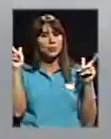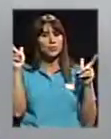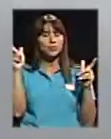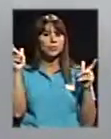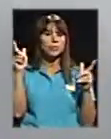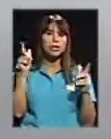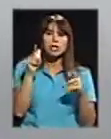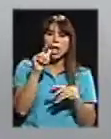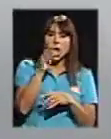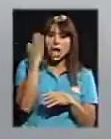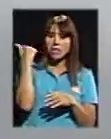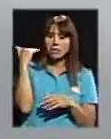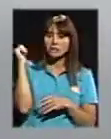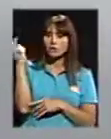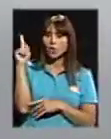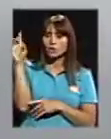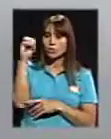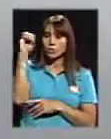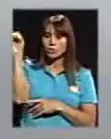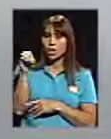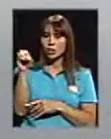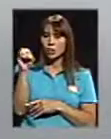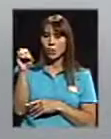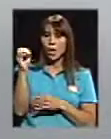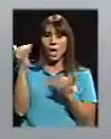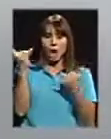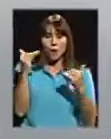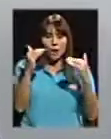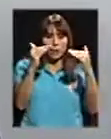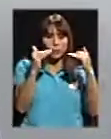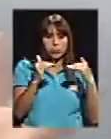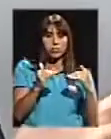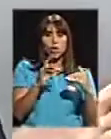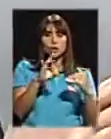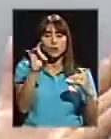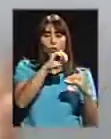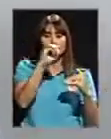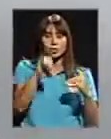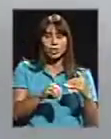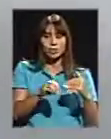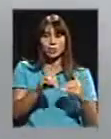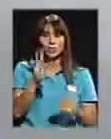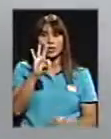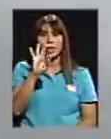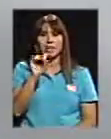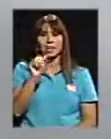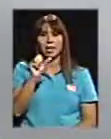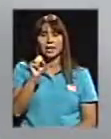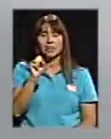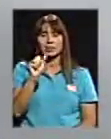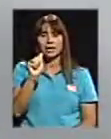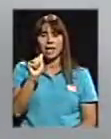a 8,60 en la tasa básica. Eso es muy importante. ¿Es suficiente? Bueno,